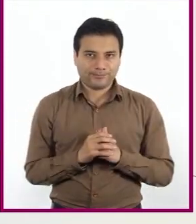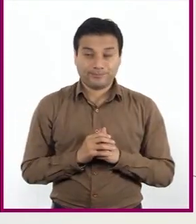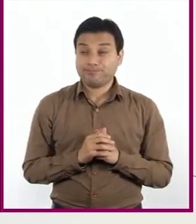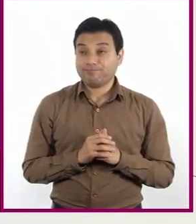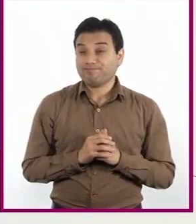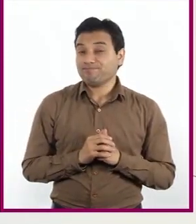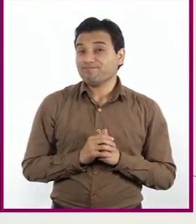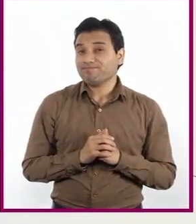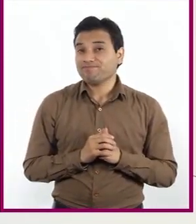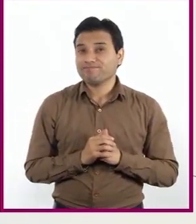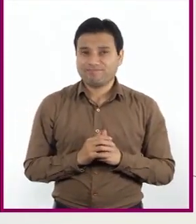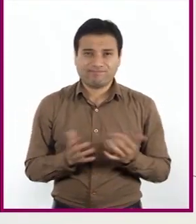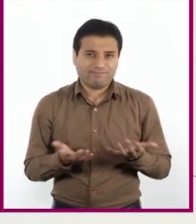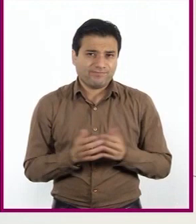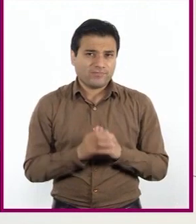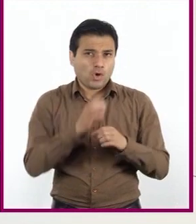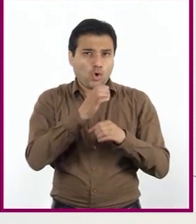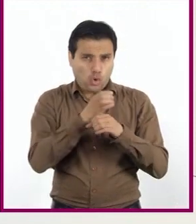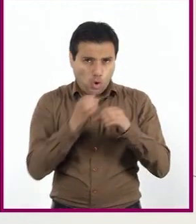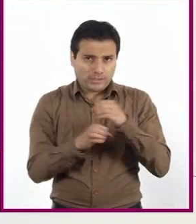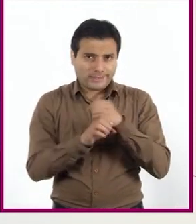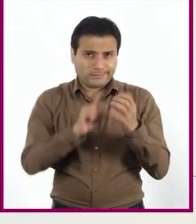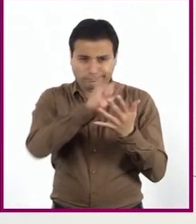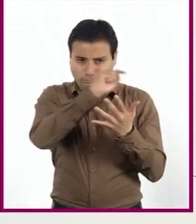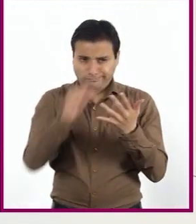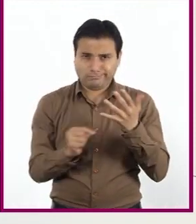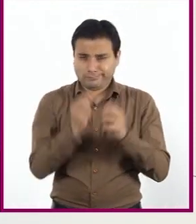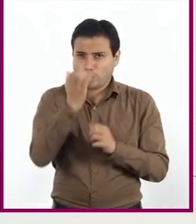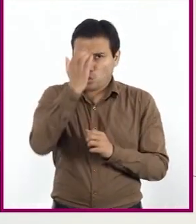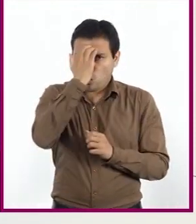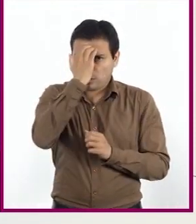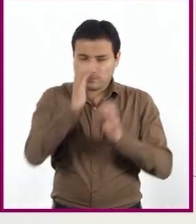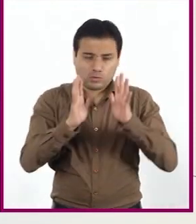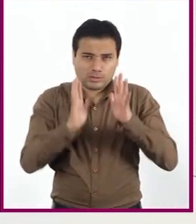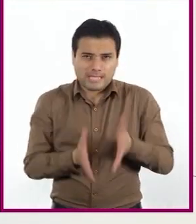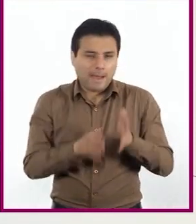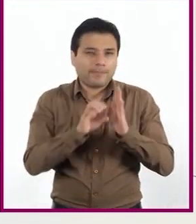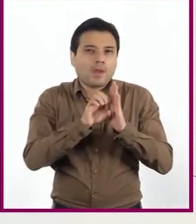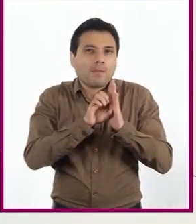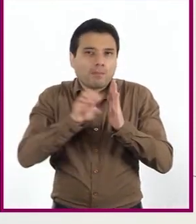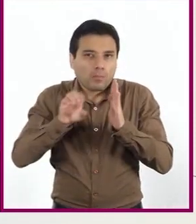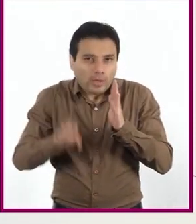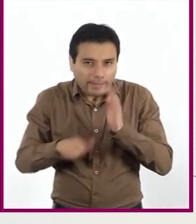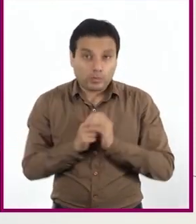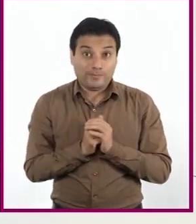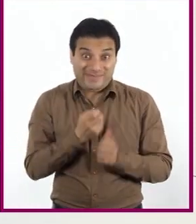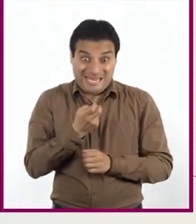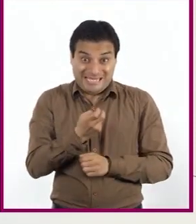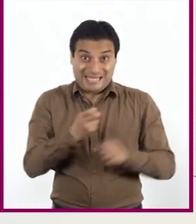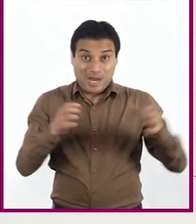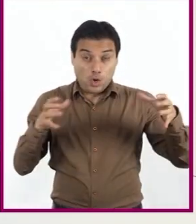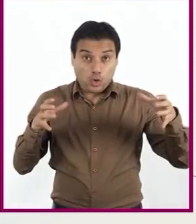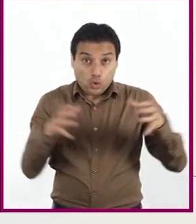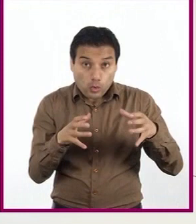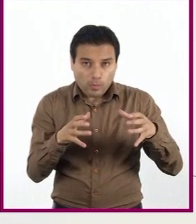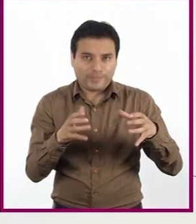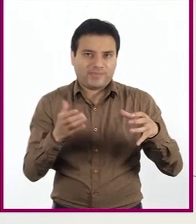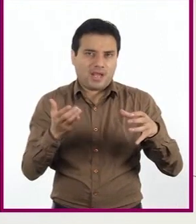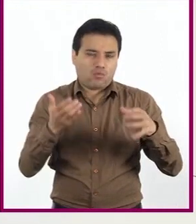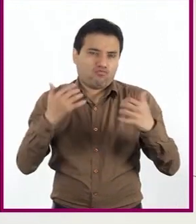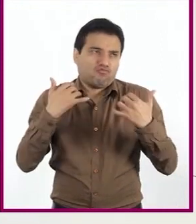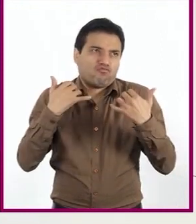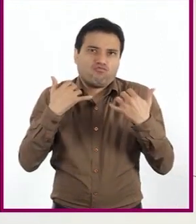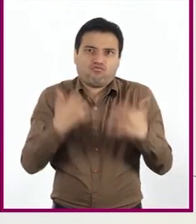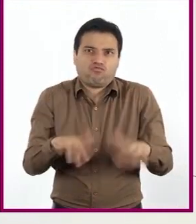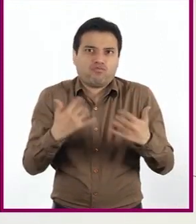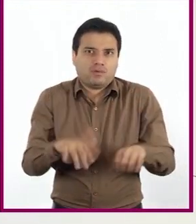tenemos varias certezas respecto a los olmecas. Por ejemplo, sabemos que fue una civilización con una profunda